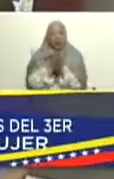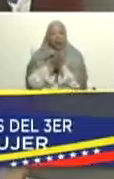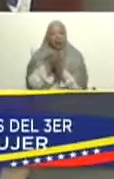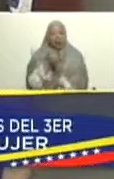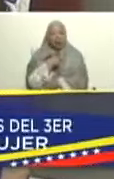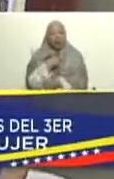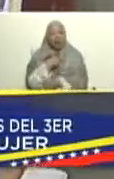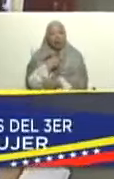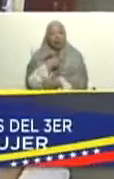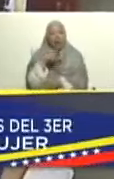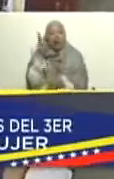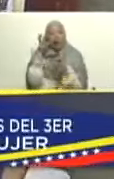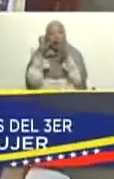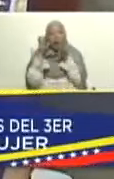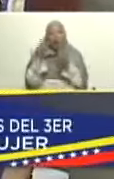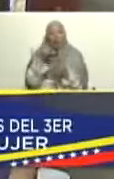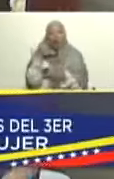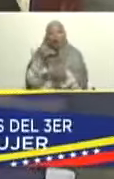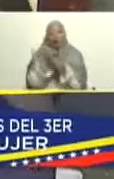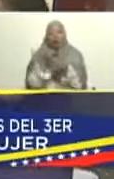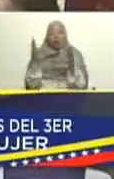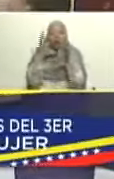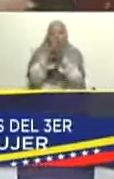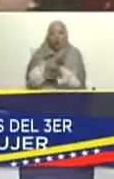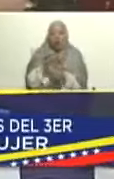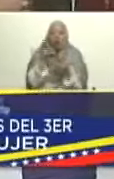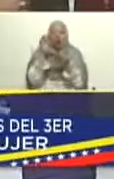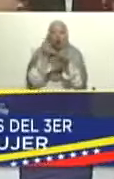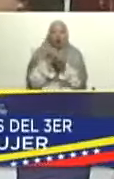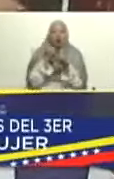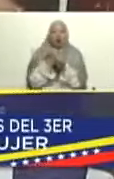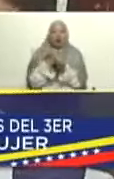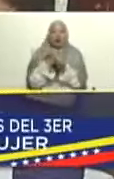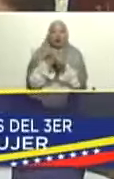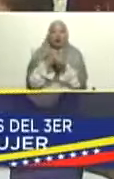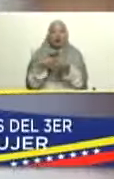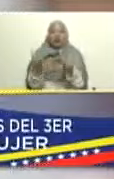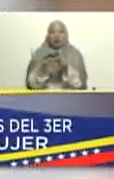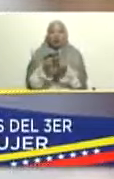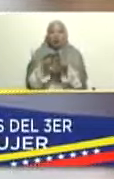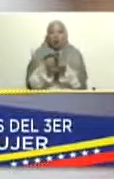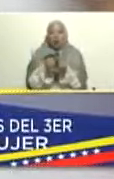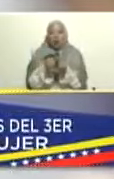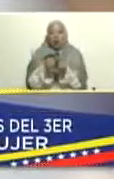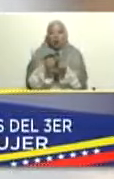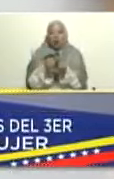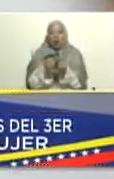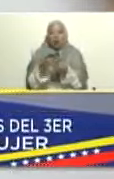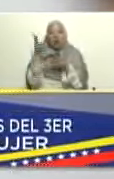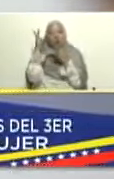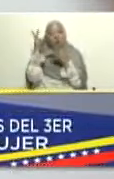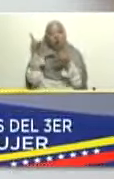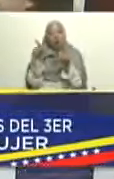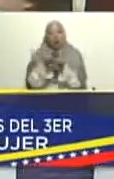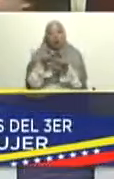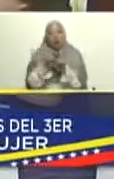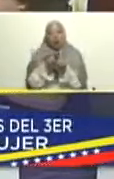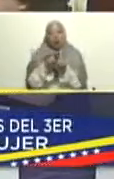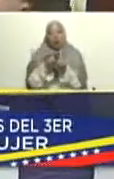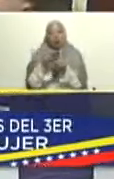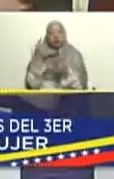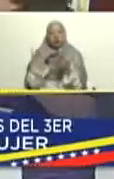está haciendo un chocolate de taza esta noche en la casa. Ajá. ¿Ah? Igualito al que se lo tomaban los indígenas. Así porque es. Ellos tomaban